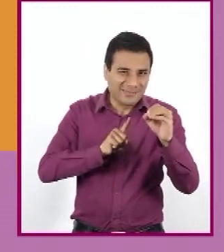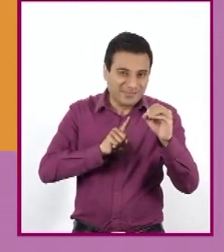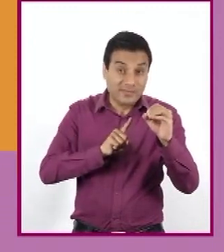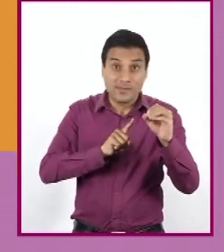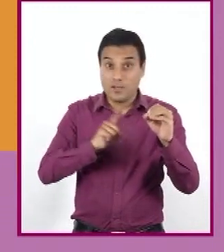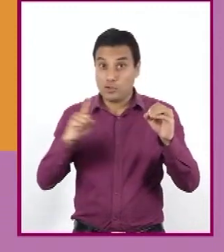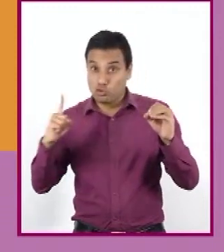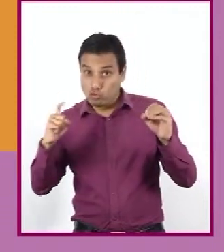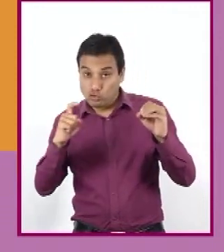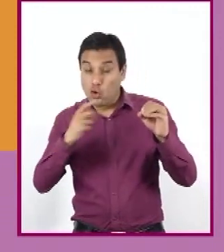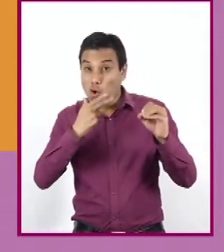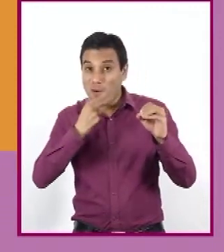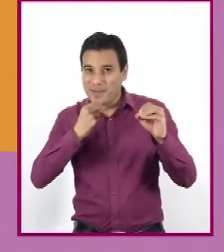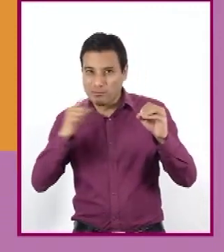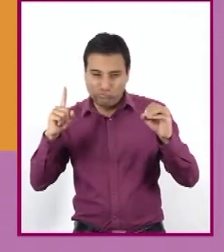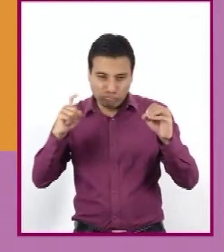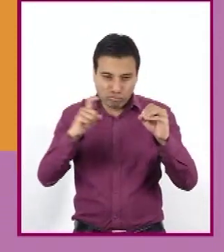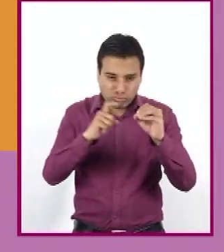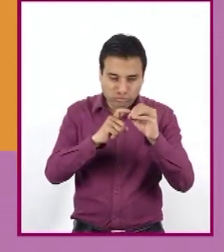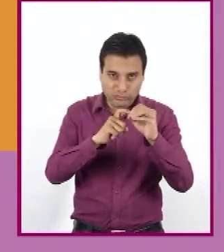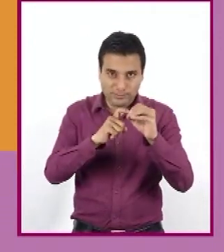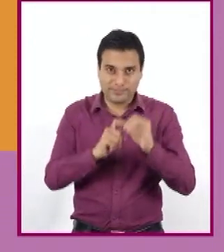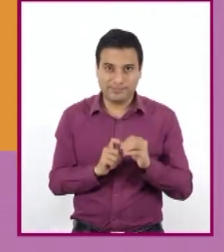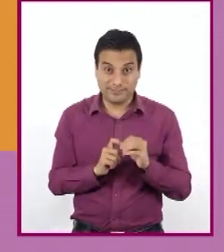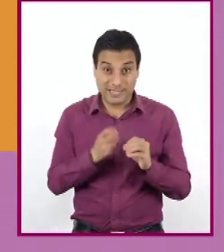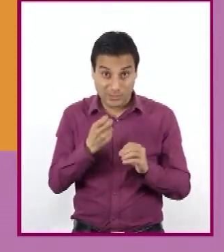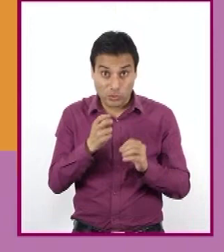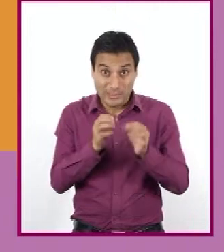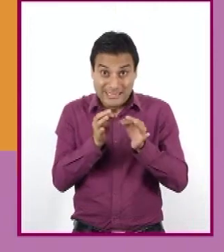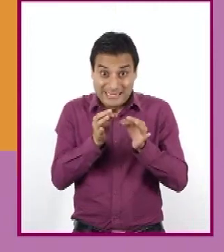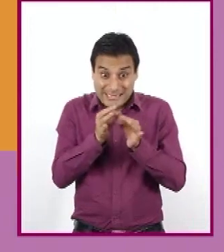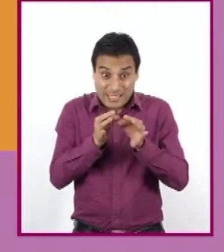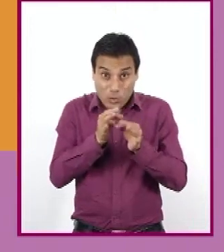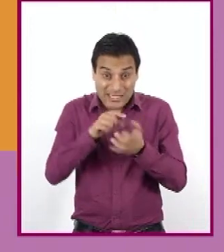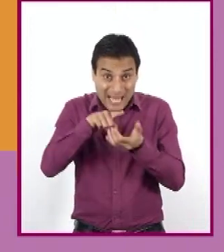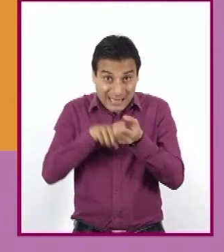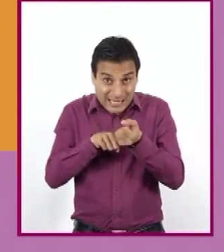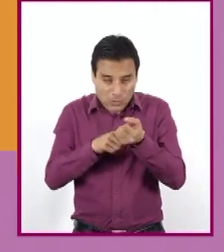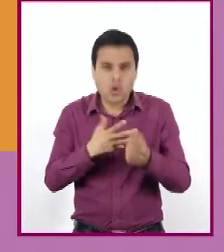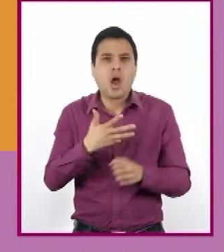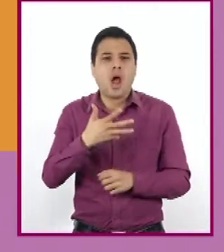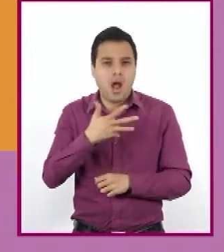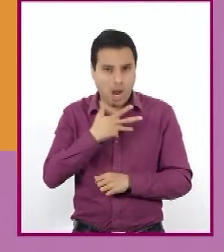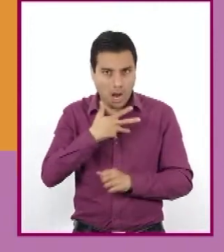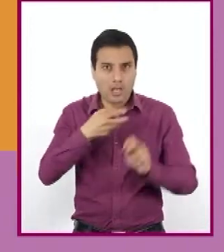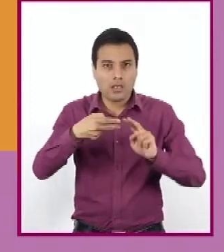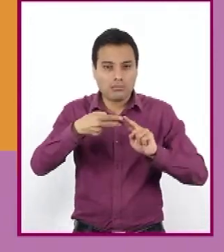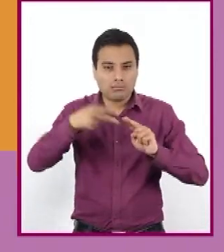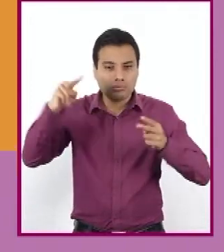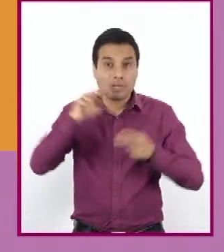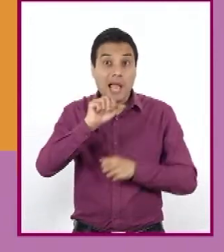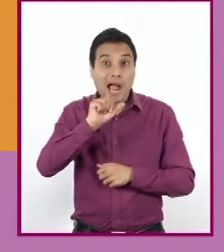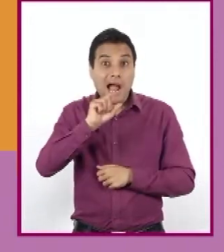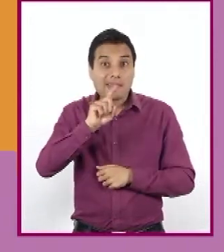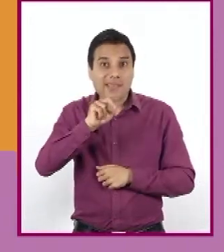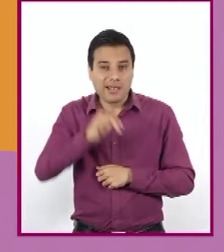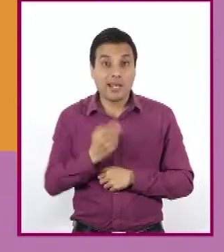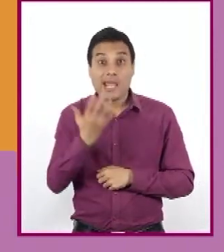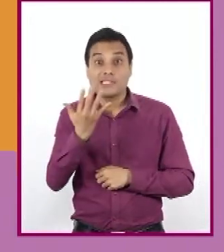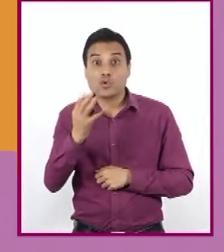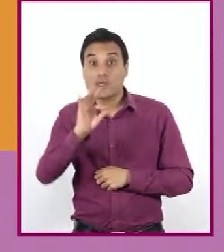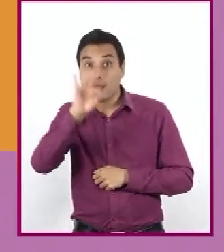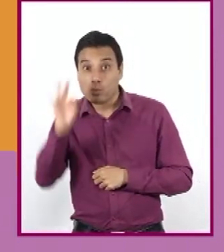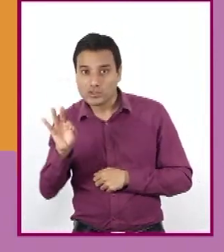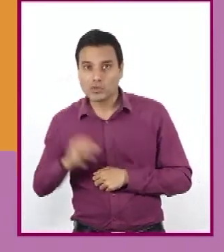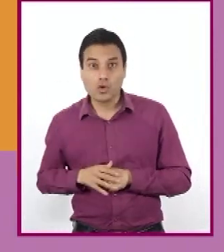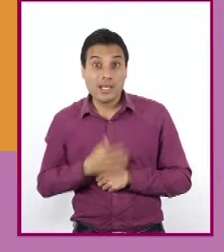célula masculina. En cada una de estas células sexuales encontramos información genética incompleta, pues solo contiene la